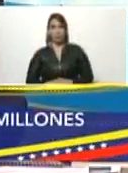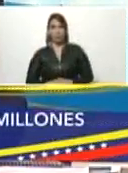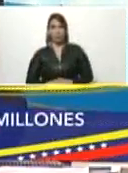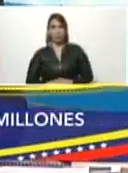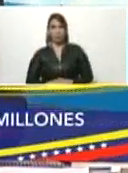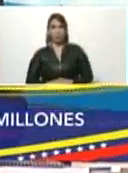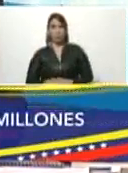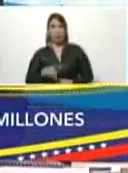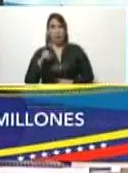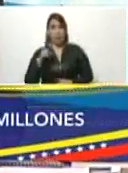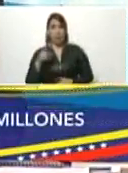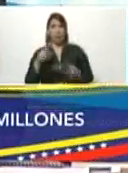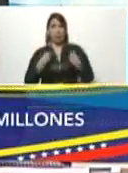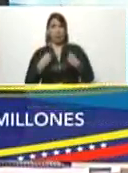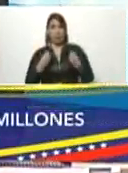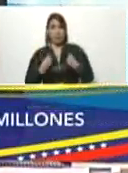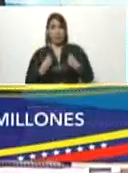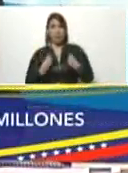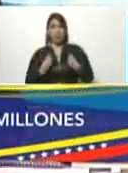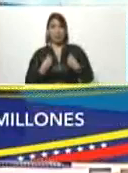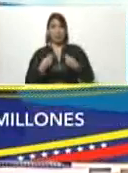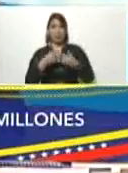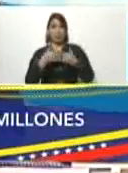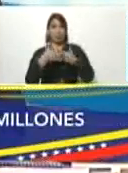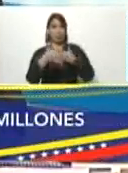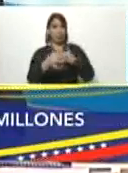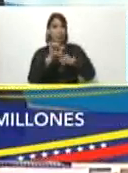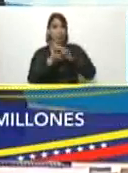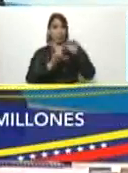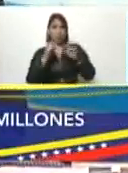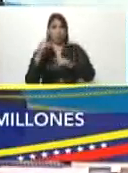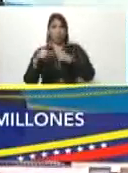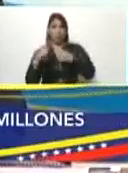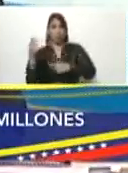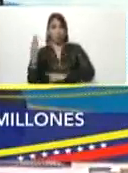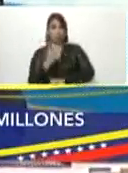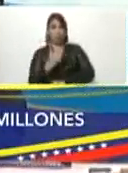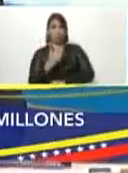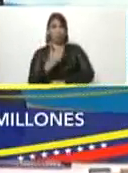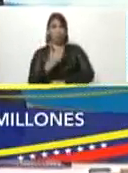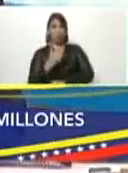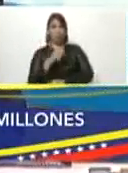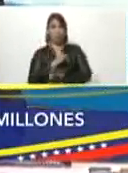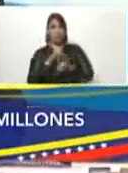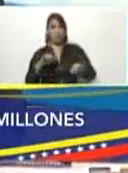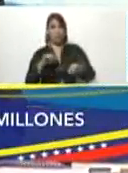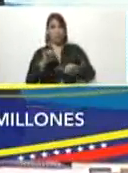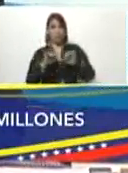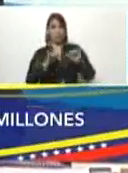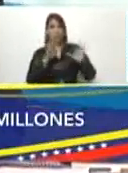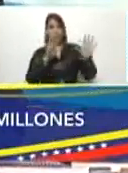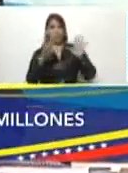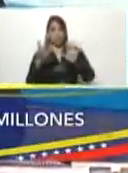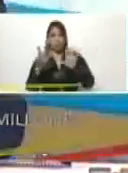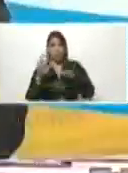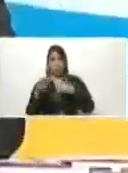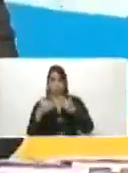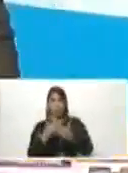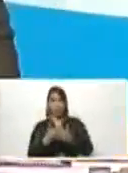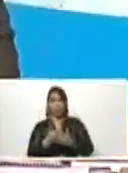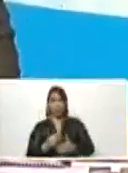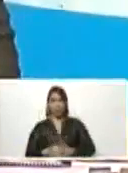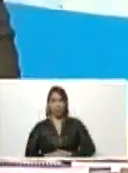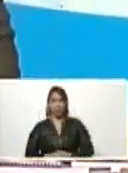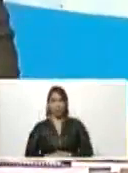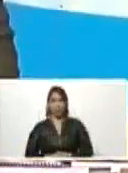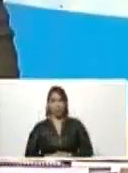Allá hicieron vida por varios siglos y luego se vinieron a final del siglo XVIII hacia Curazao. Las